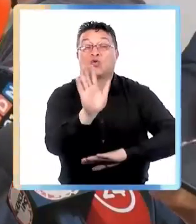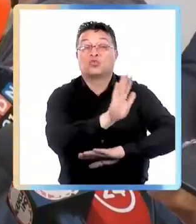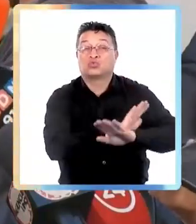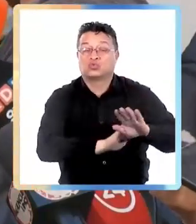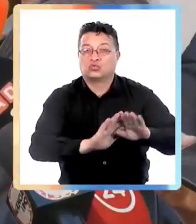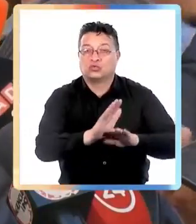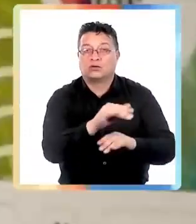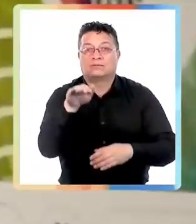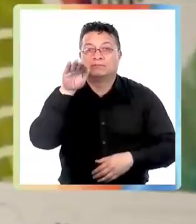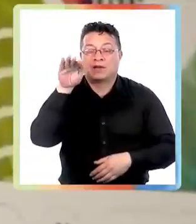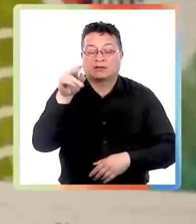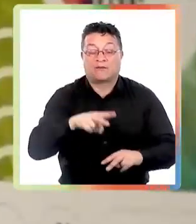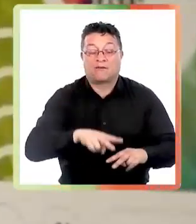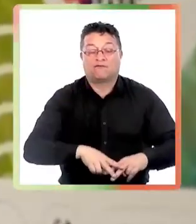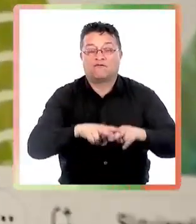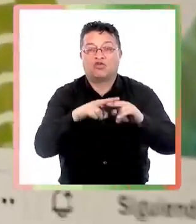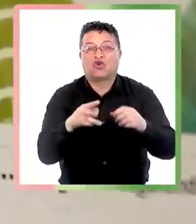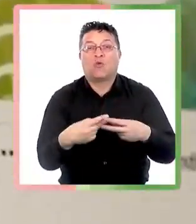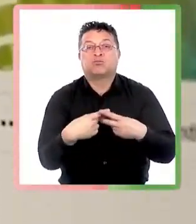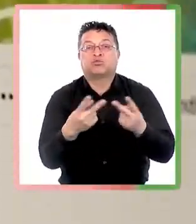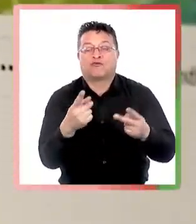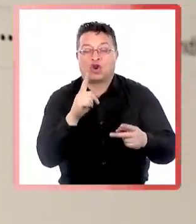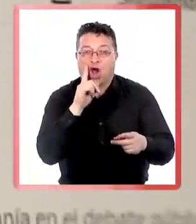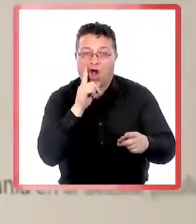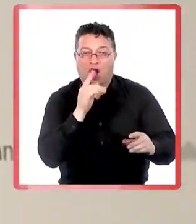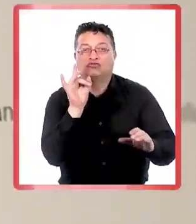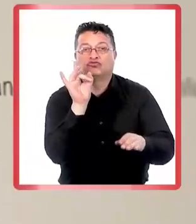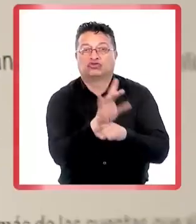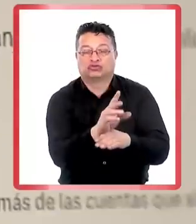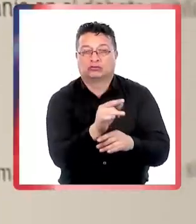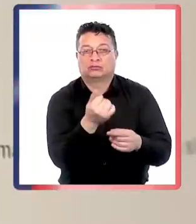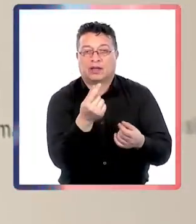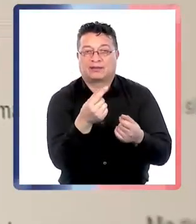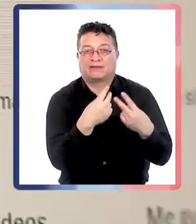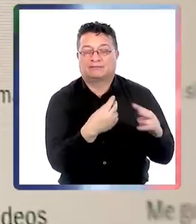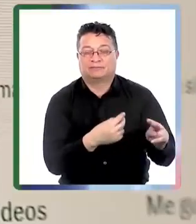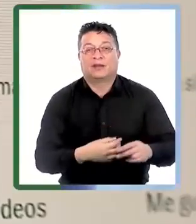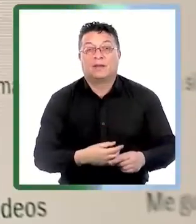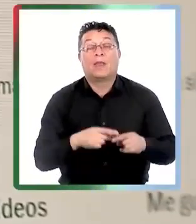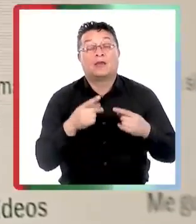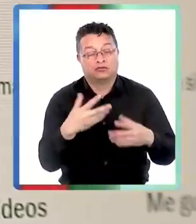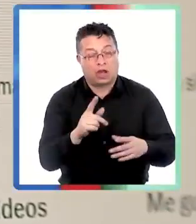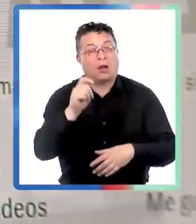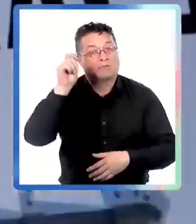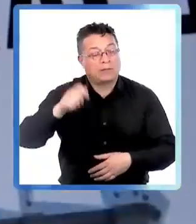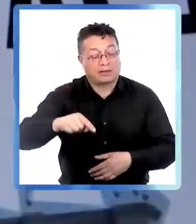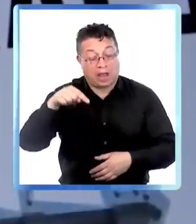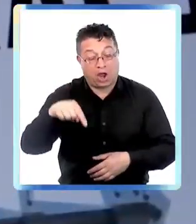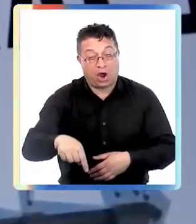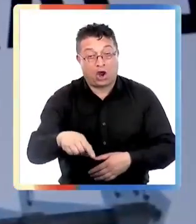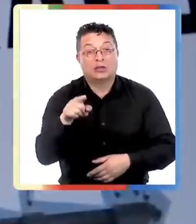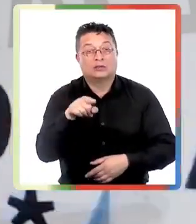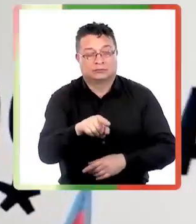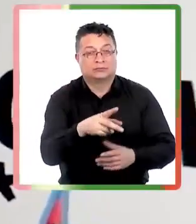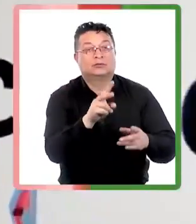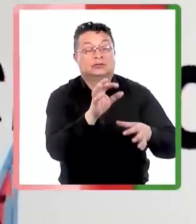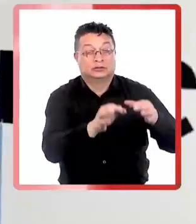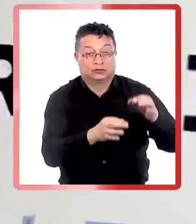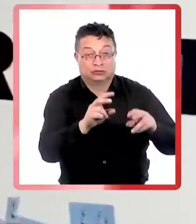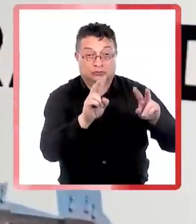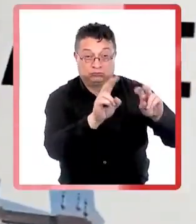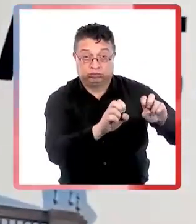precautoria para resguardar los fondos públicos que se encontraban en esa cuenta corriente. Ha resuelto el día de hoy